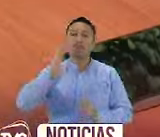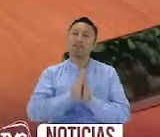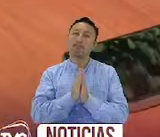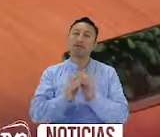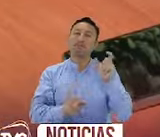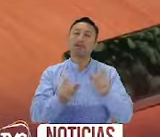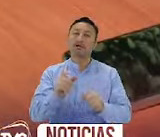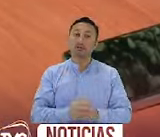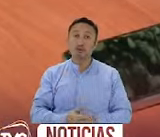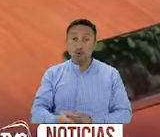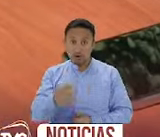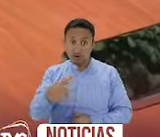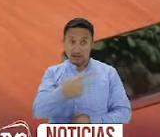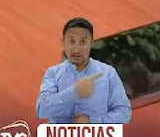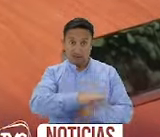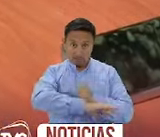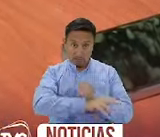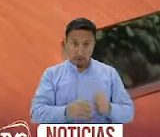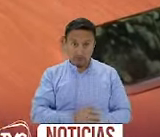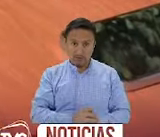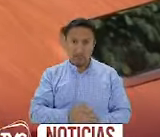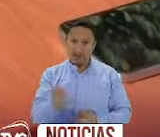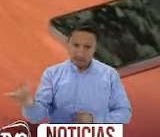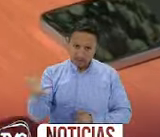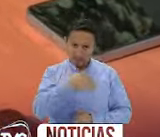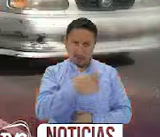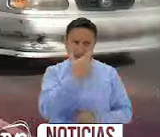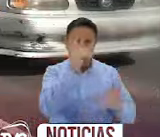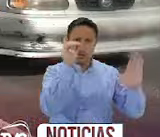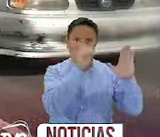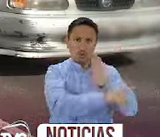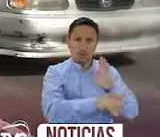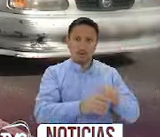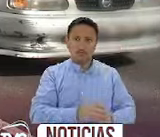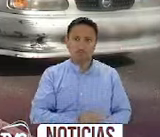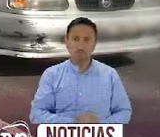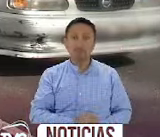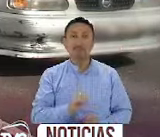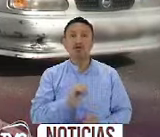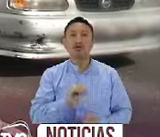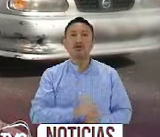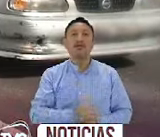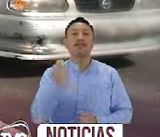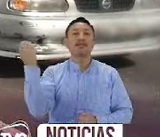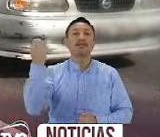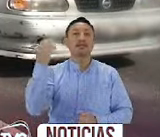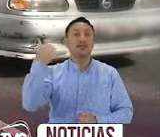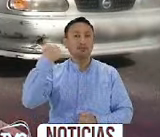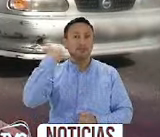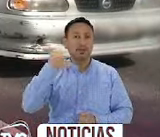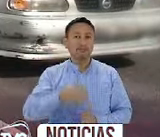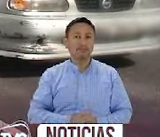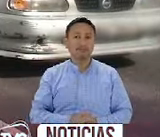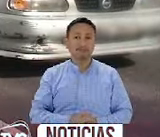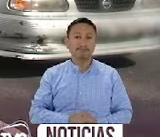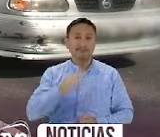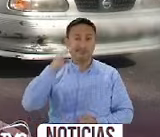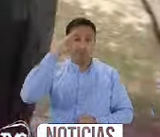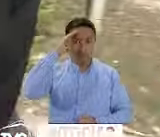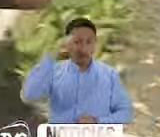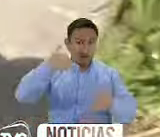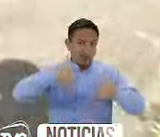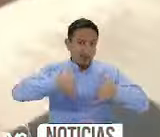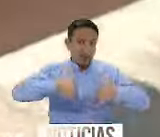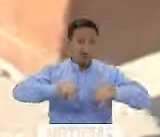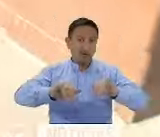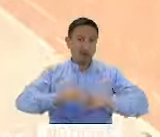fueron víctimas del AMPA, denunciar los ilícitos o llamar al servicio de emergencias. Los patrullajes se mantienen.